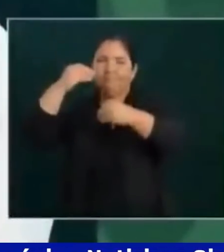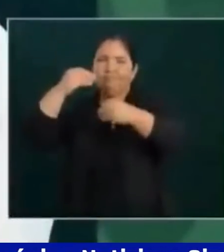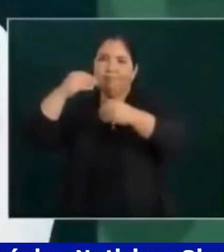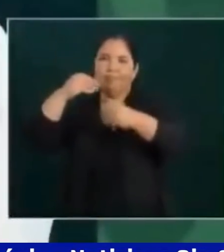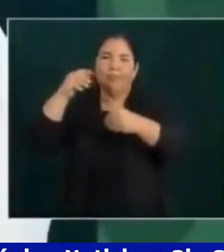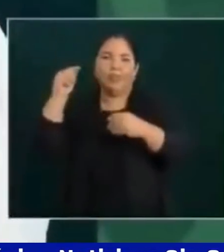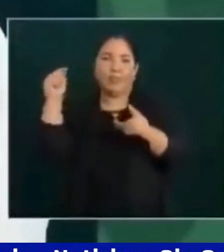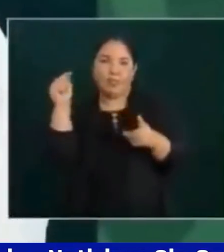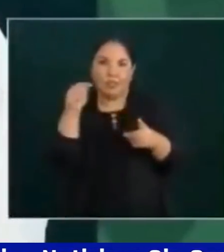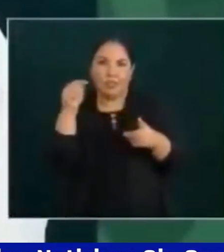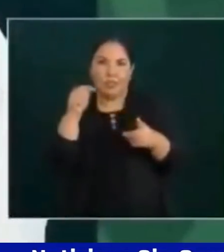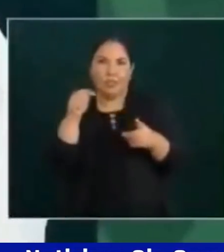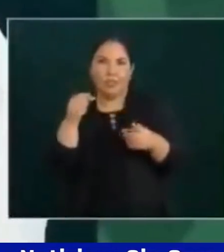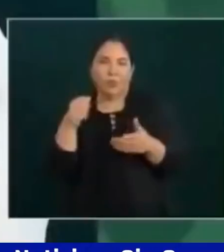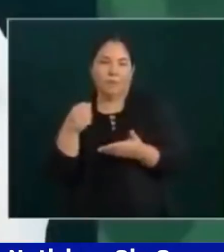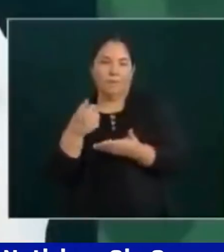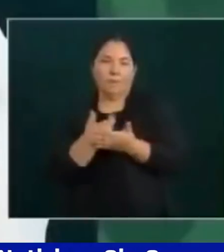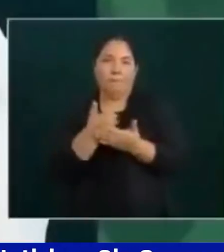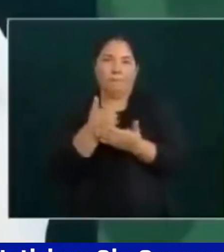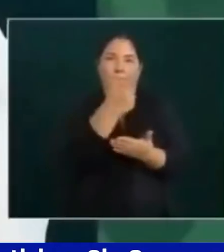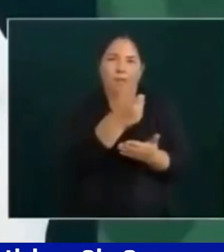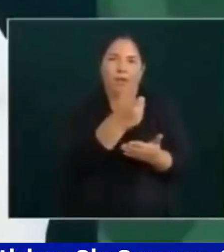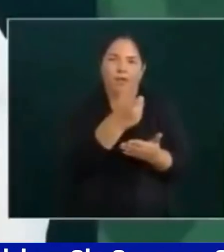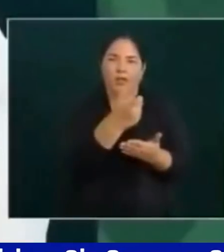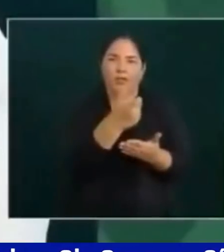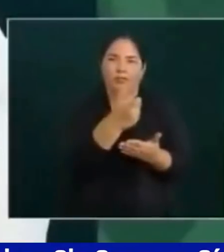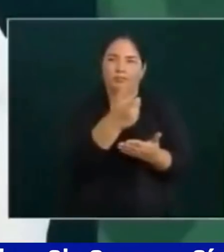y reciben un salario mínimo.